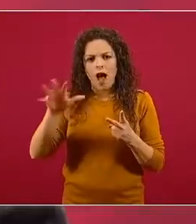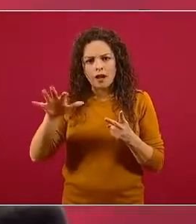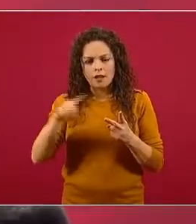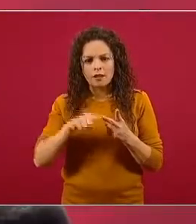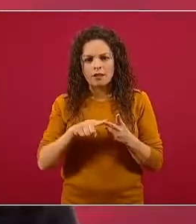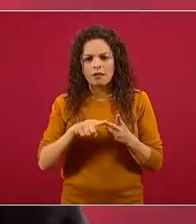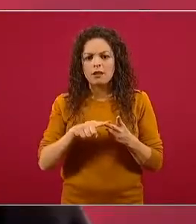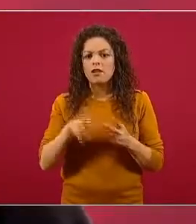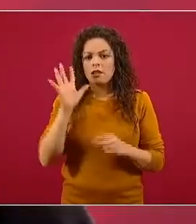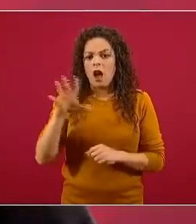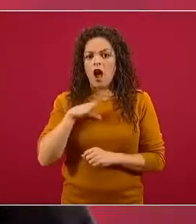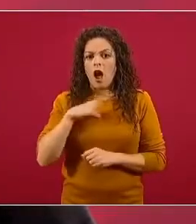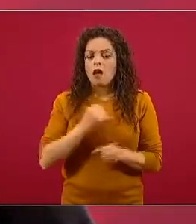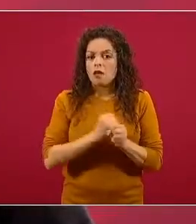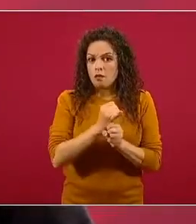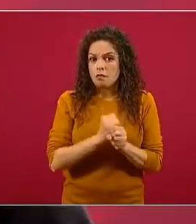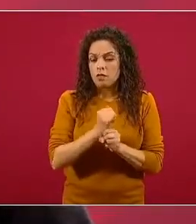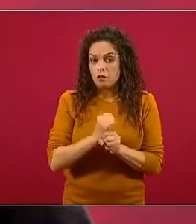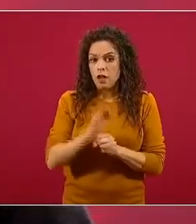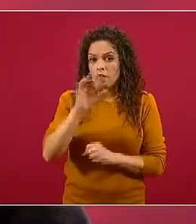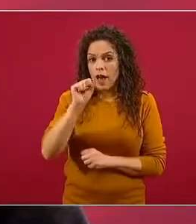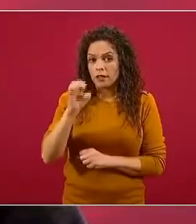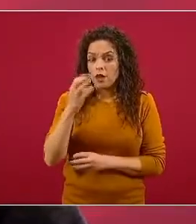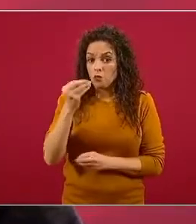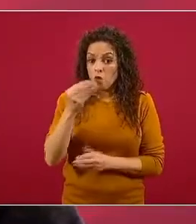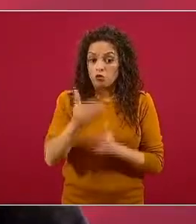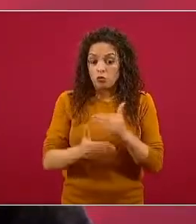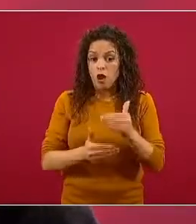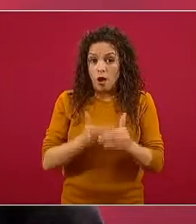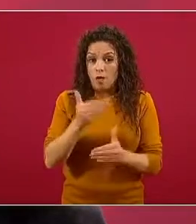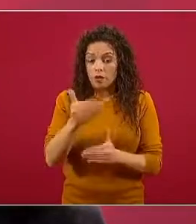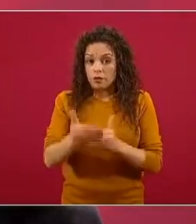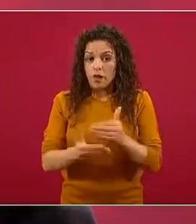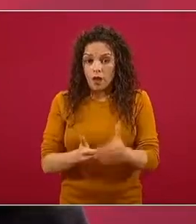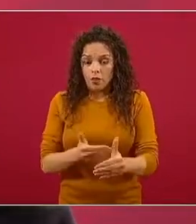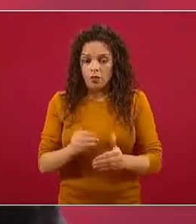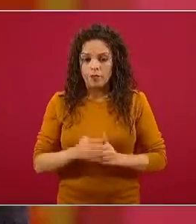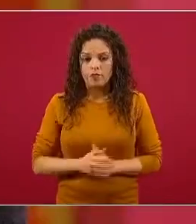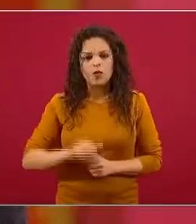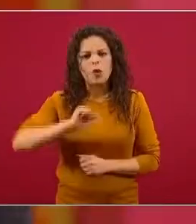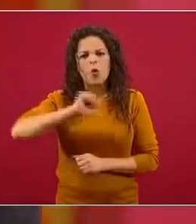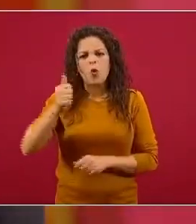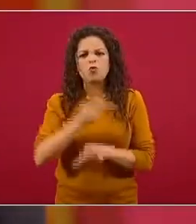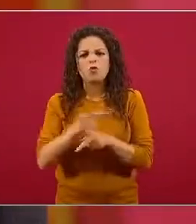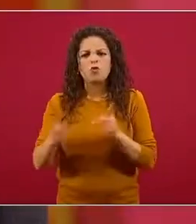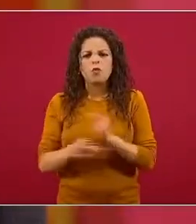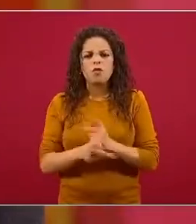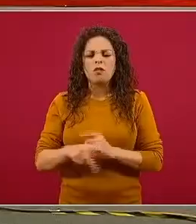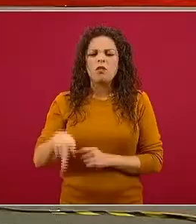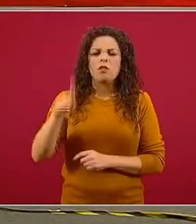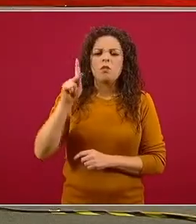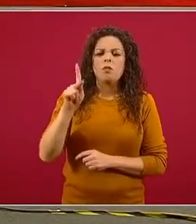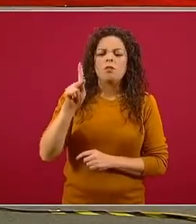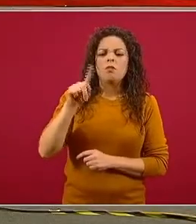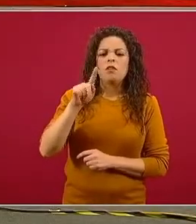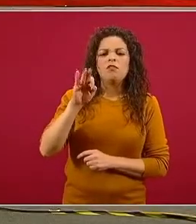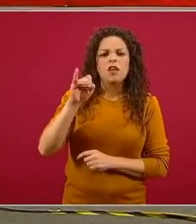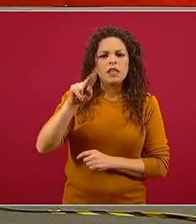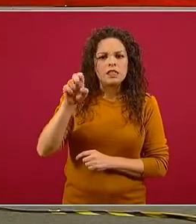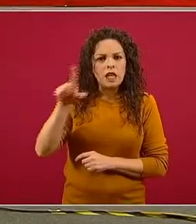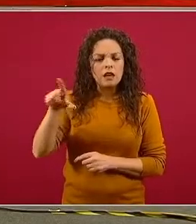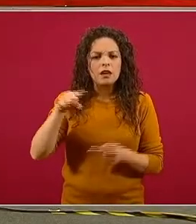en fases avanzadas de investigación. Otros productos, Pfizer, Moderna, Novavax,